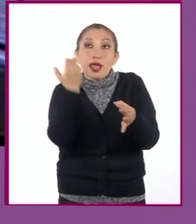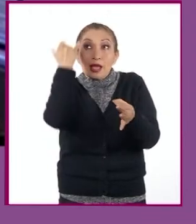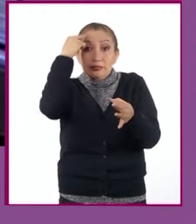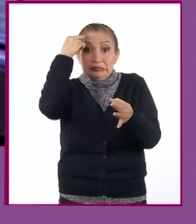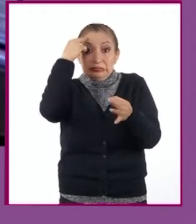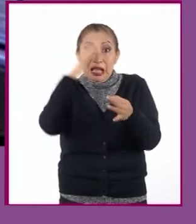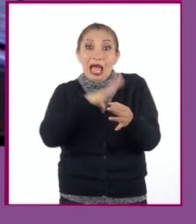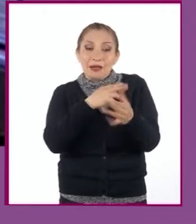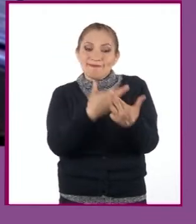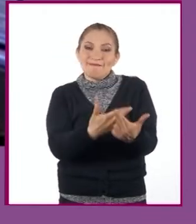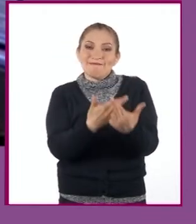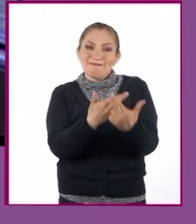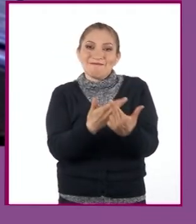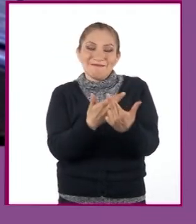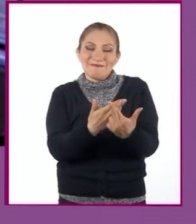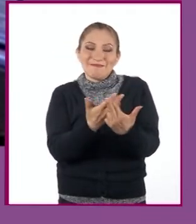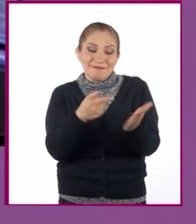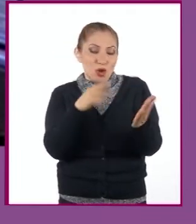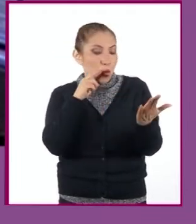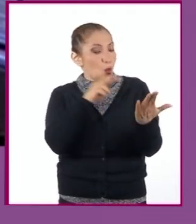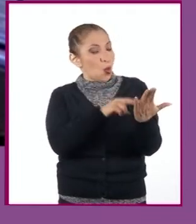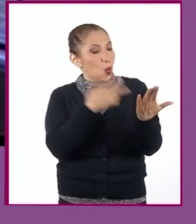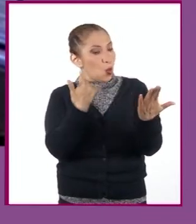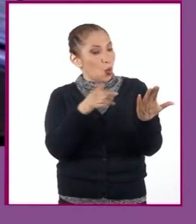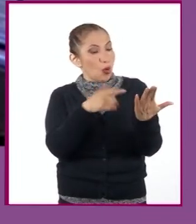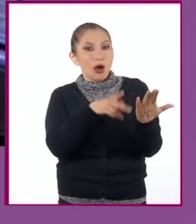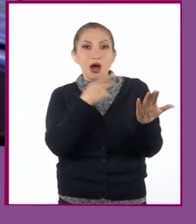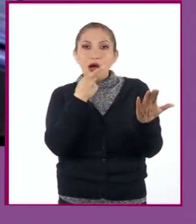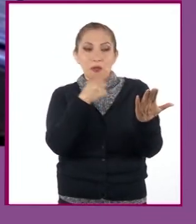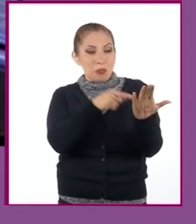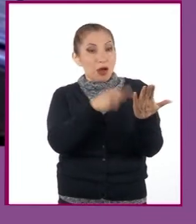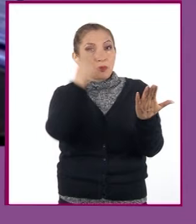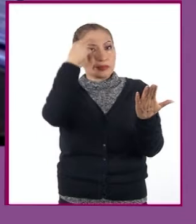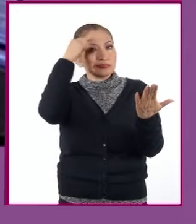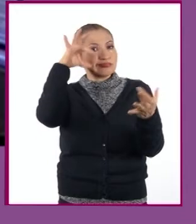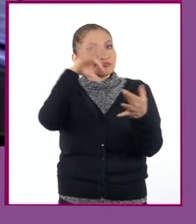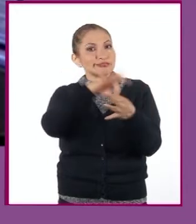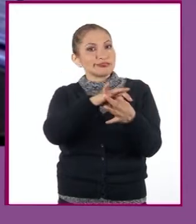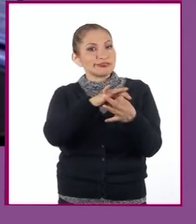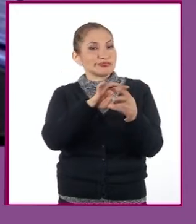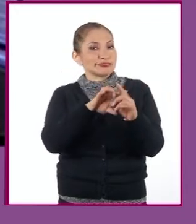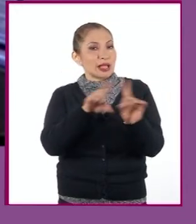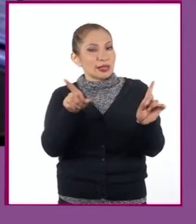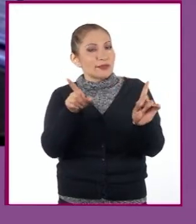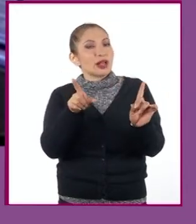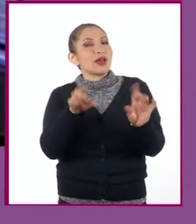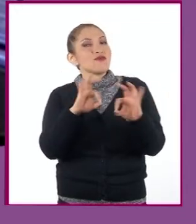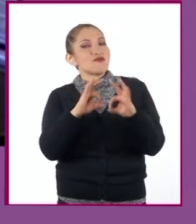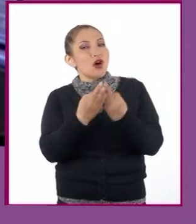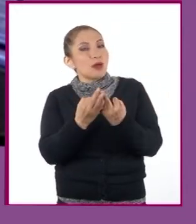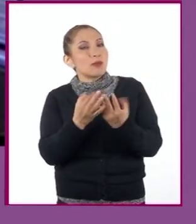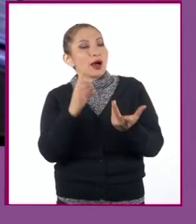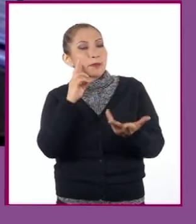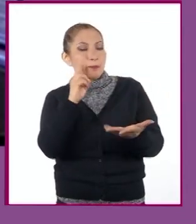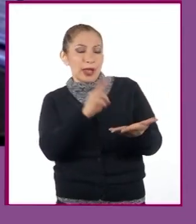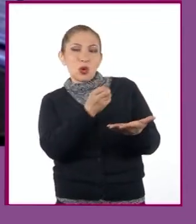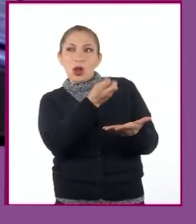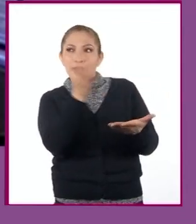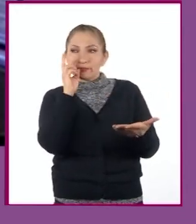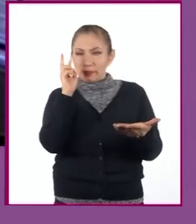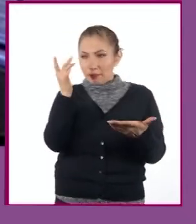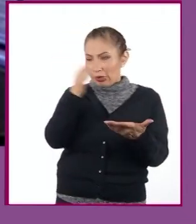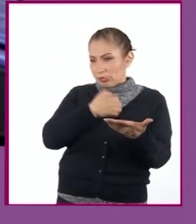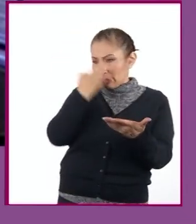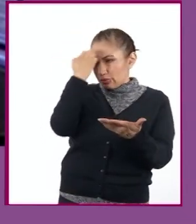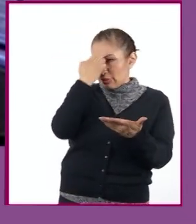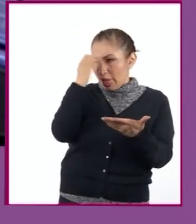eso, digamos que propicia maneras distintas de pensar, formas distintas de ver cualquier fenómeno,